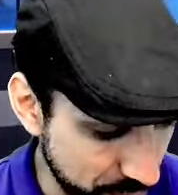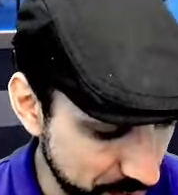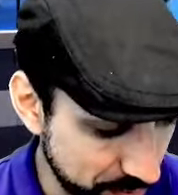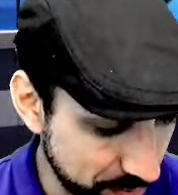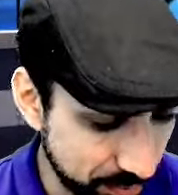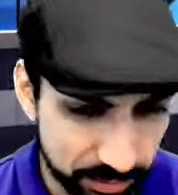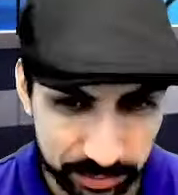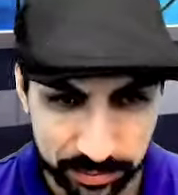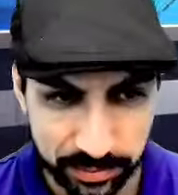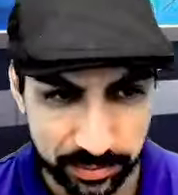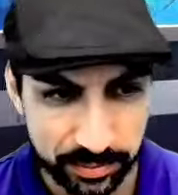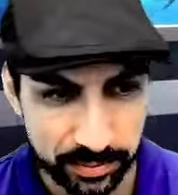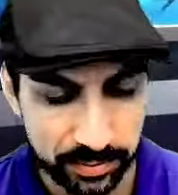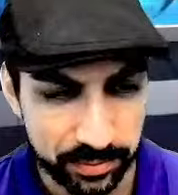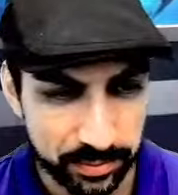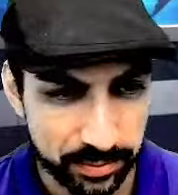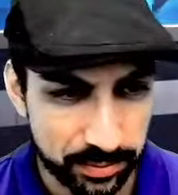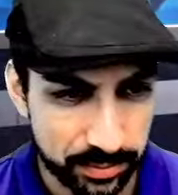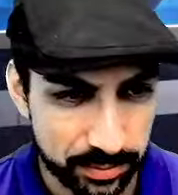Escuchemos.